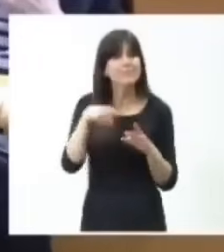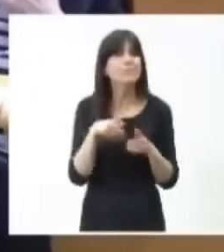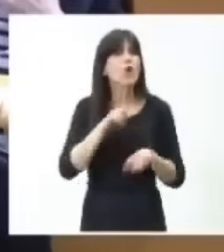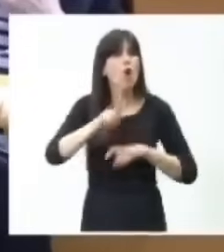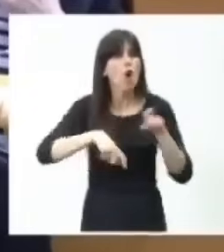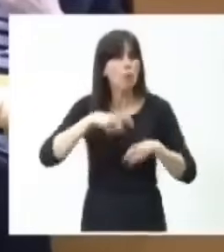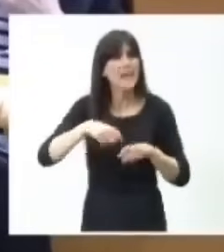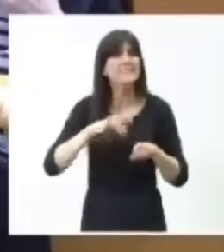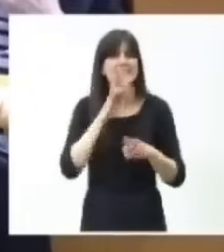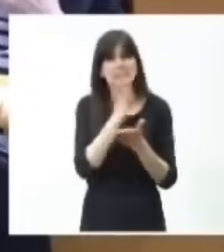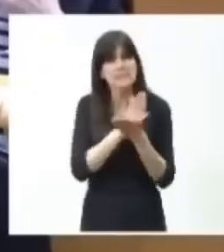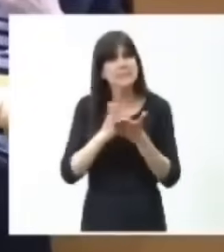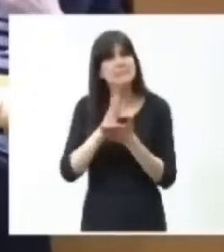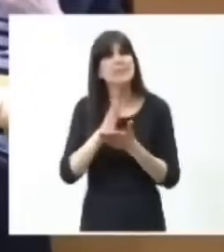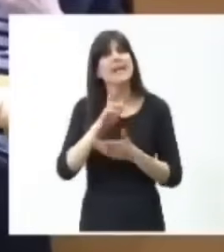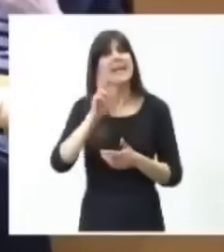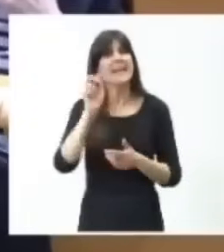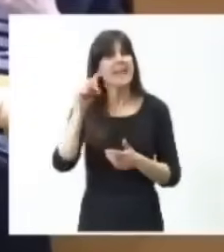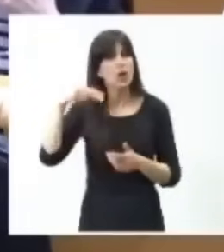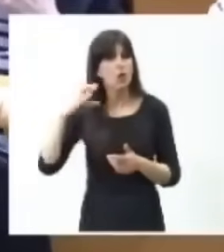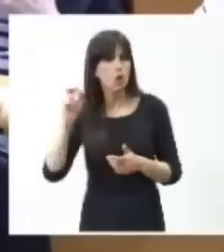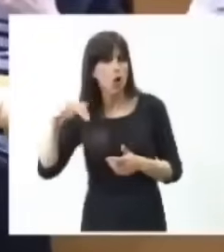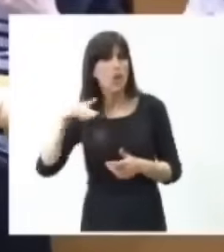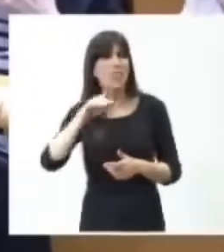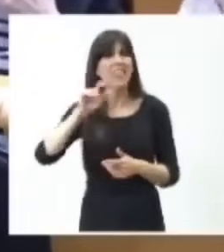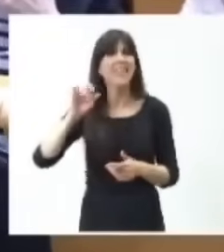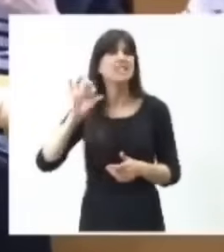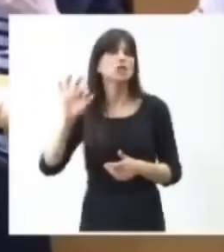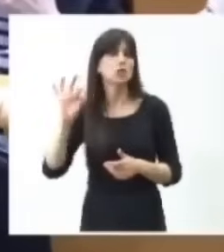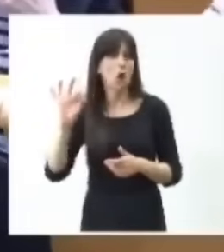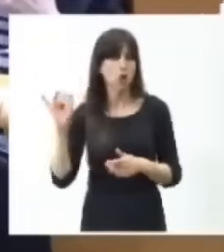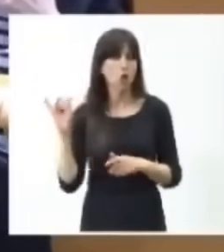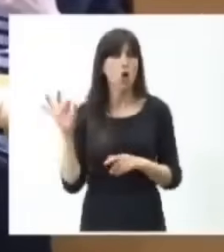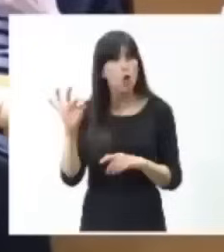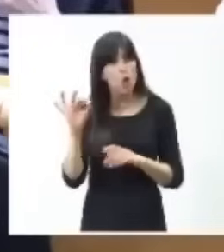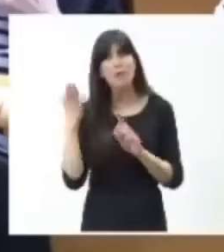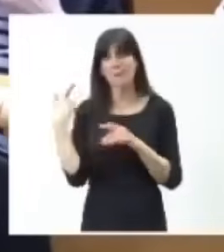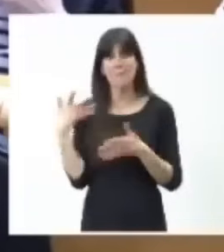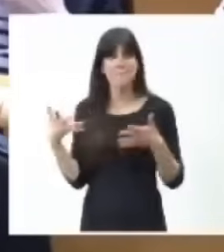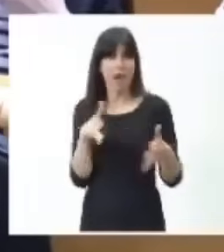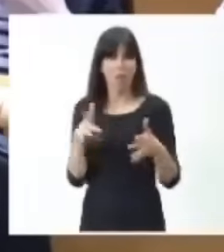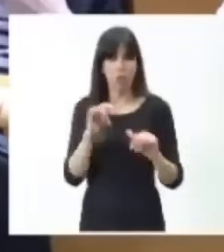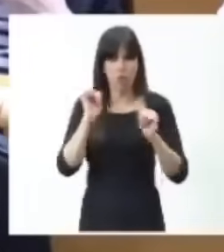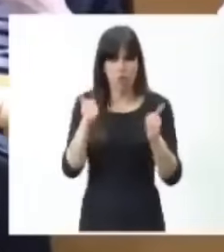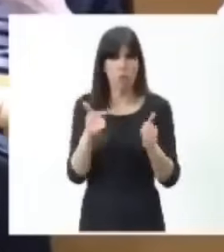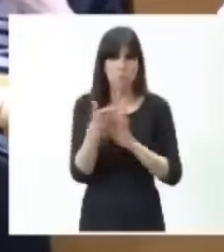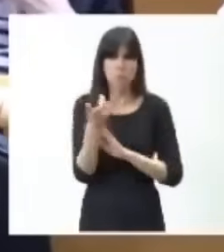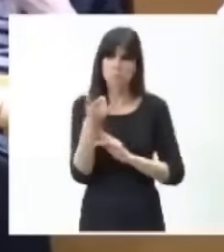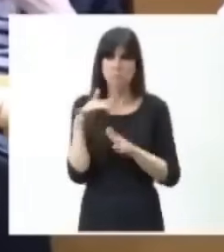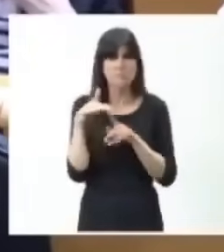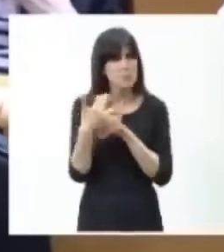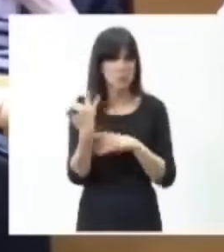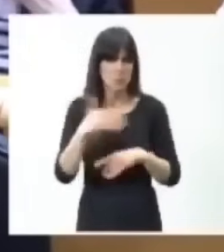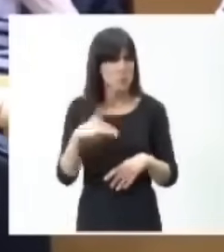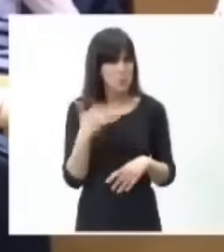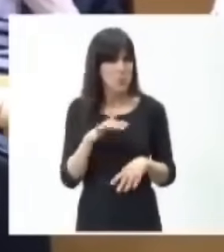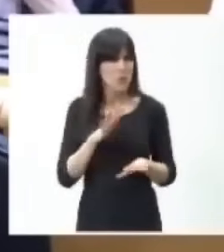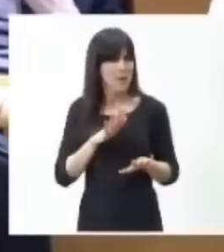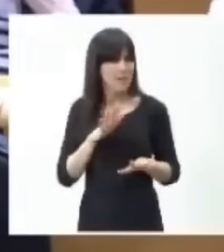de la variante de Rincón de Soto que iniciamos en el pasado mes de marzo. Es una actuación ambiciosa dotada con